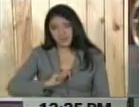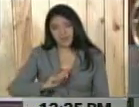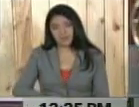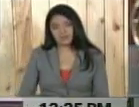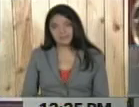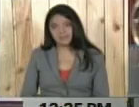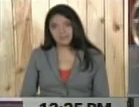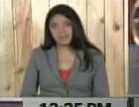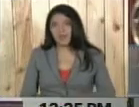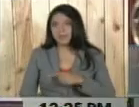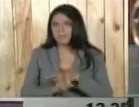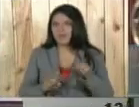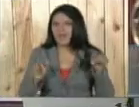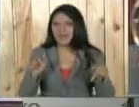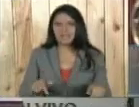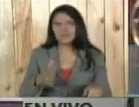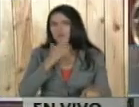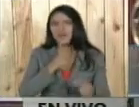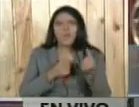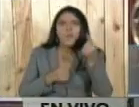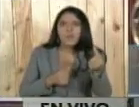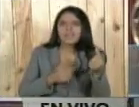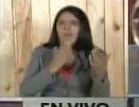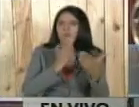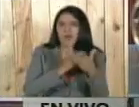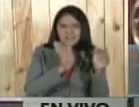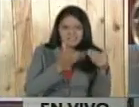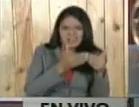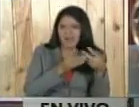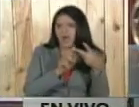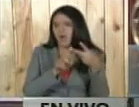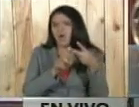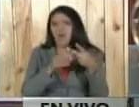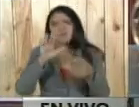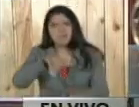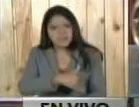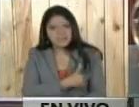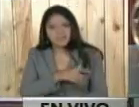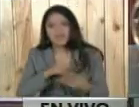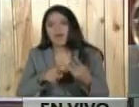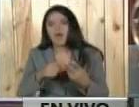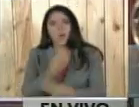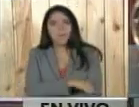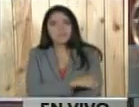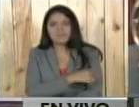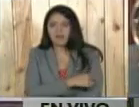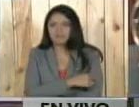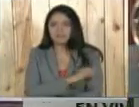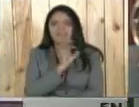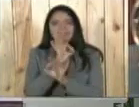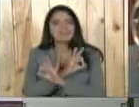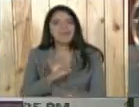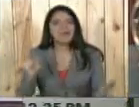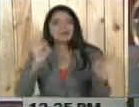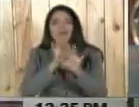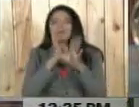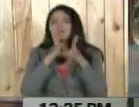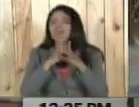Y aquí no se ha cerrado una escuela, una universidad, un ambulatorio. Nada, ninguna misión ni gran